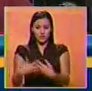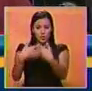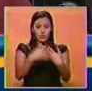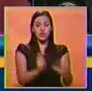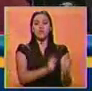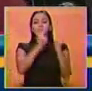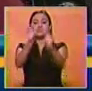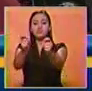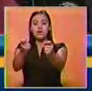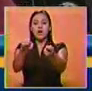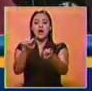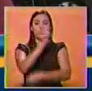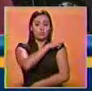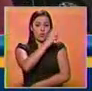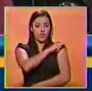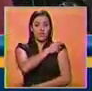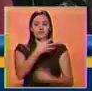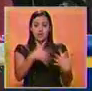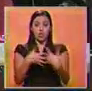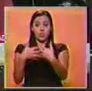las autoridades norteamericanas.